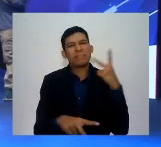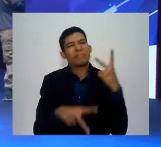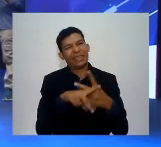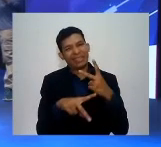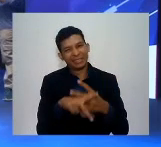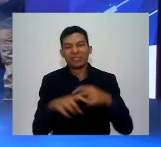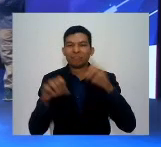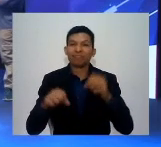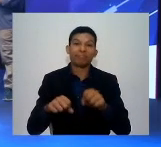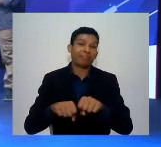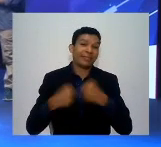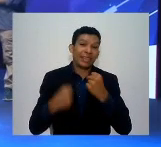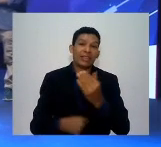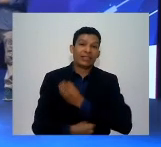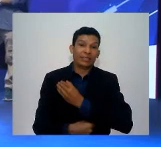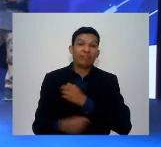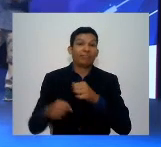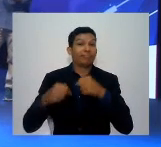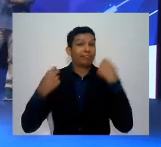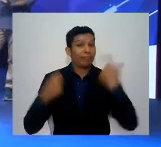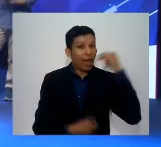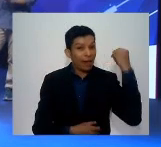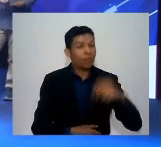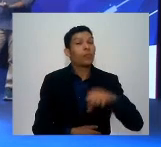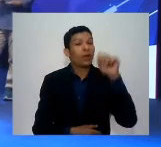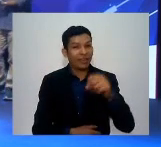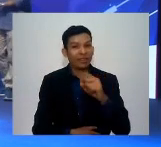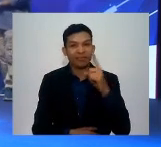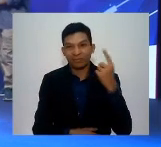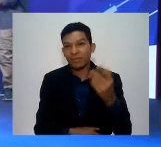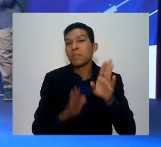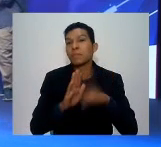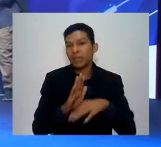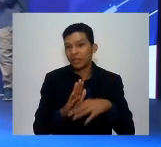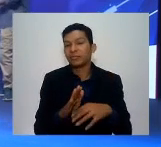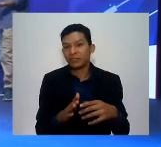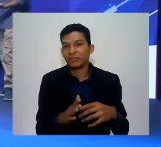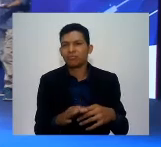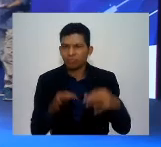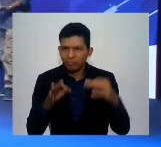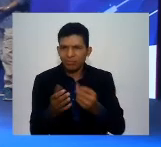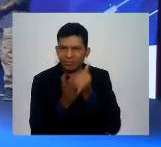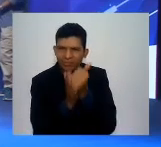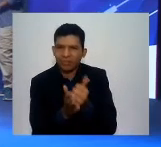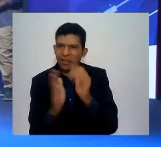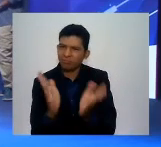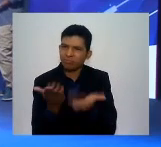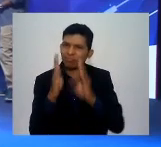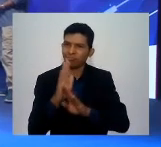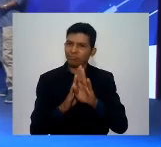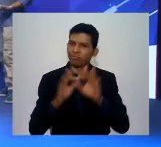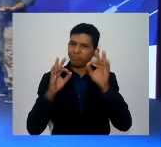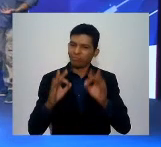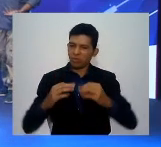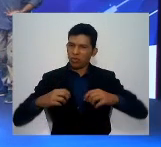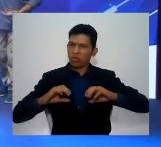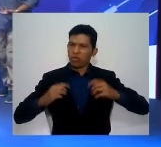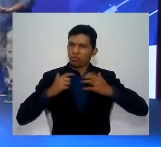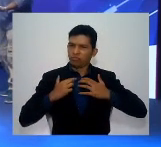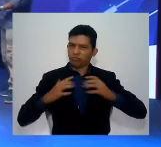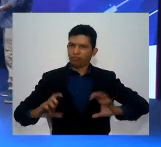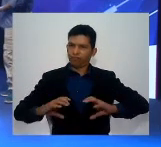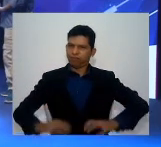si nosotros monitoreamos esa actividad, podemos saber si la persona tiene problemas cardíacos o no. Una versión simplificada